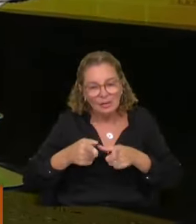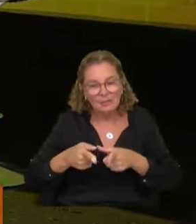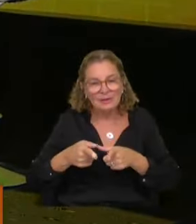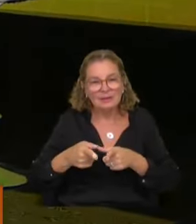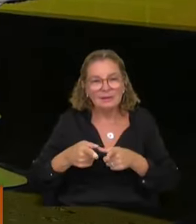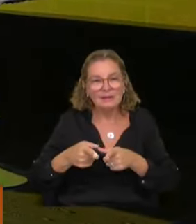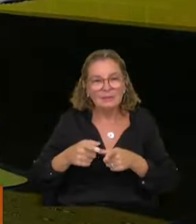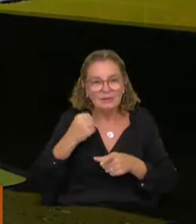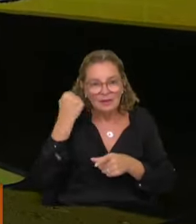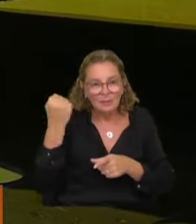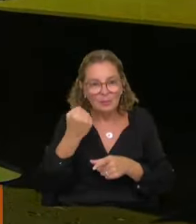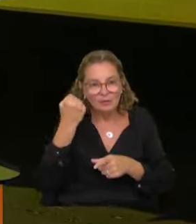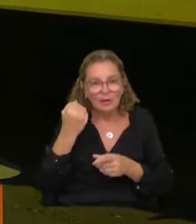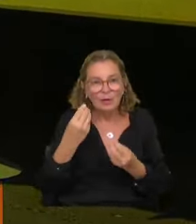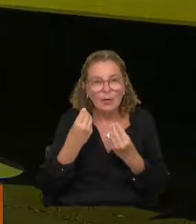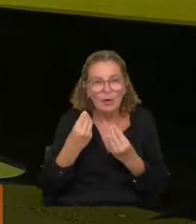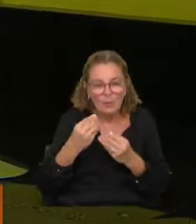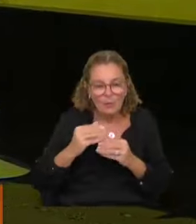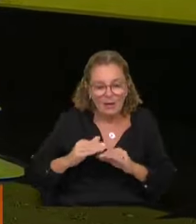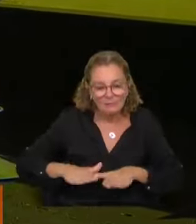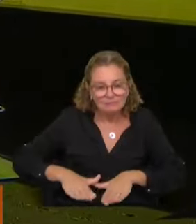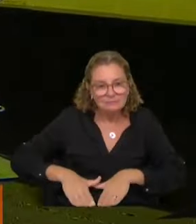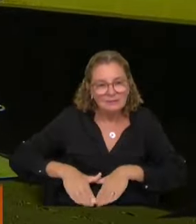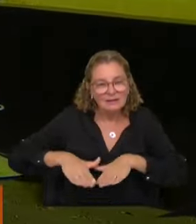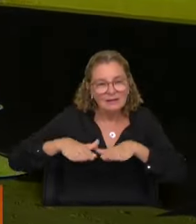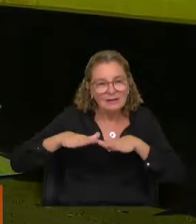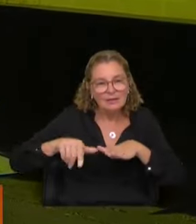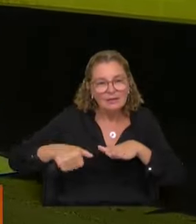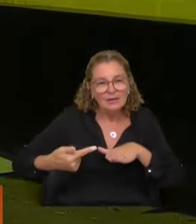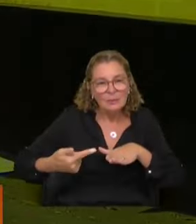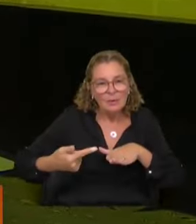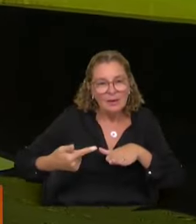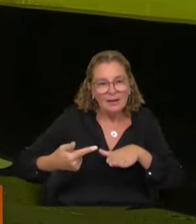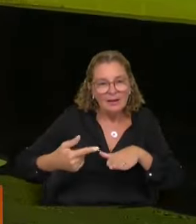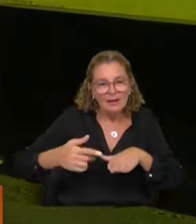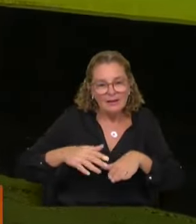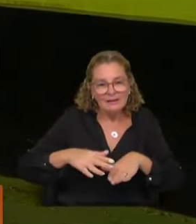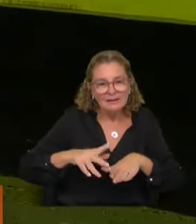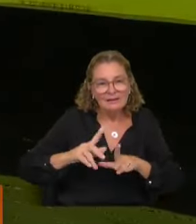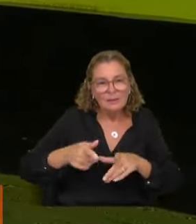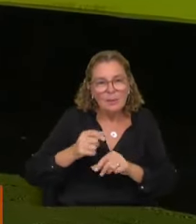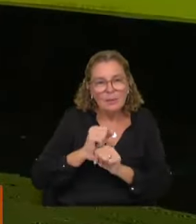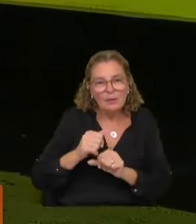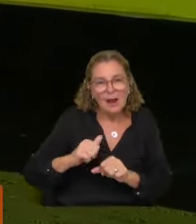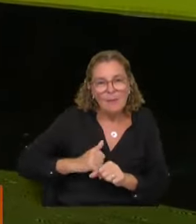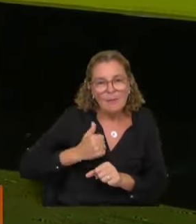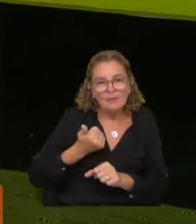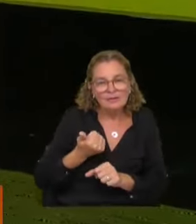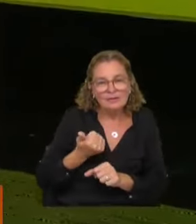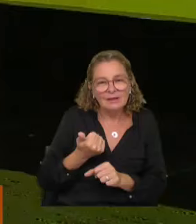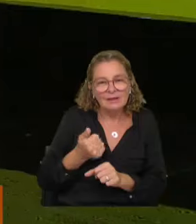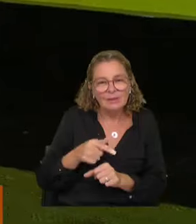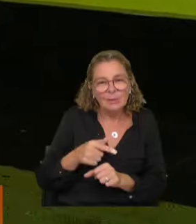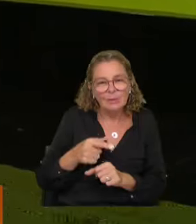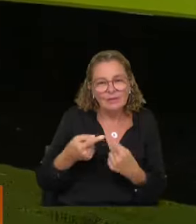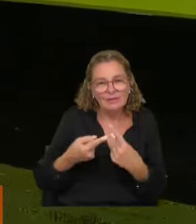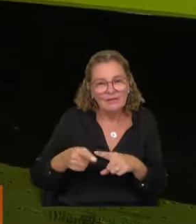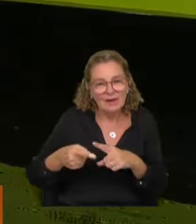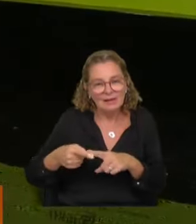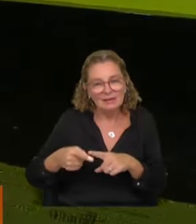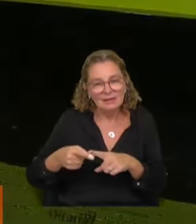ser fundamental para Cómo se va a desarrollar en en su infancia a su vez de poder aprovechar o optimizar los recursos que